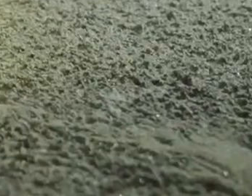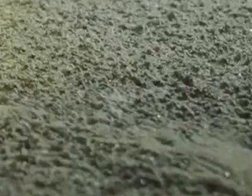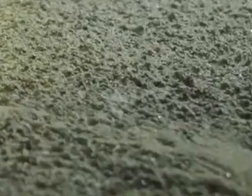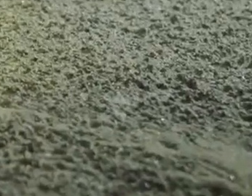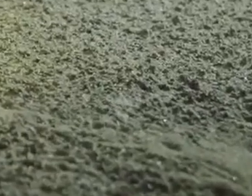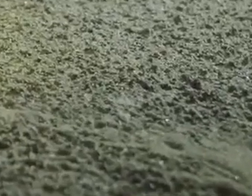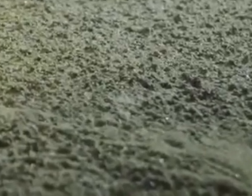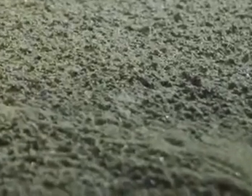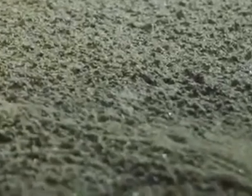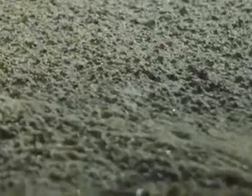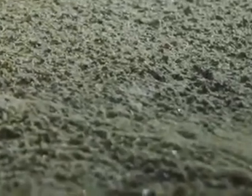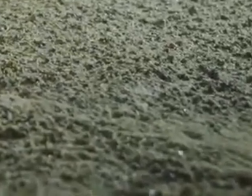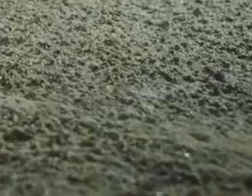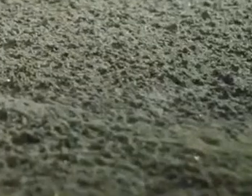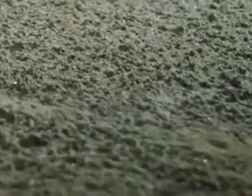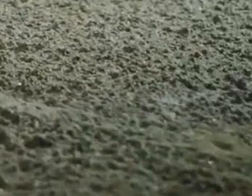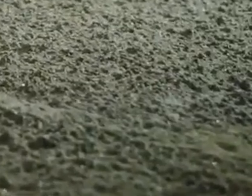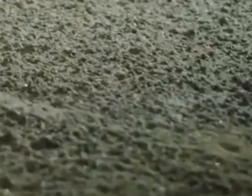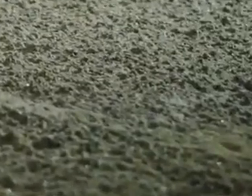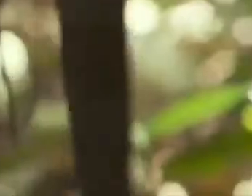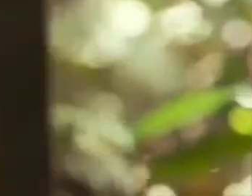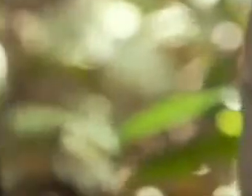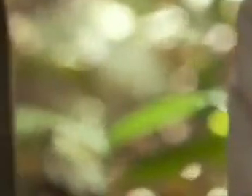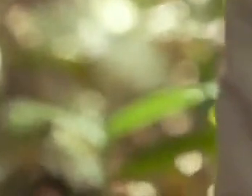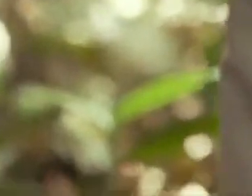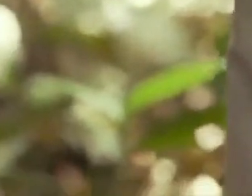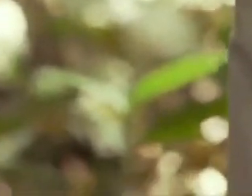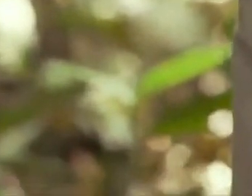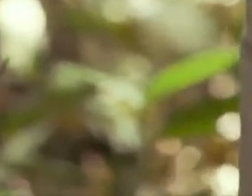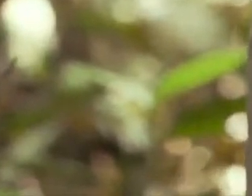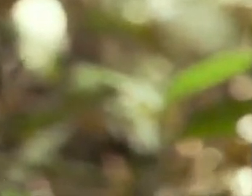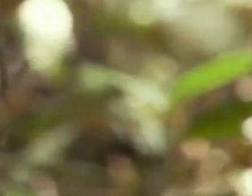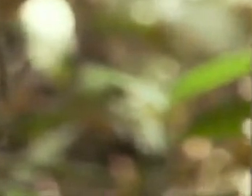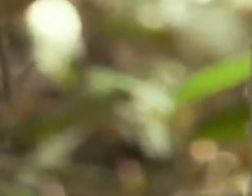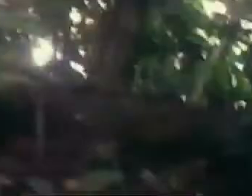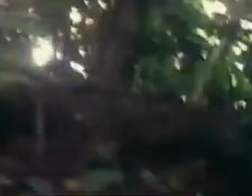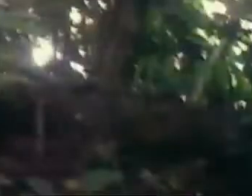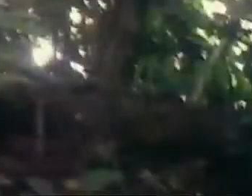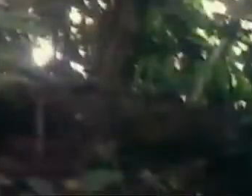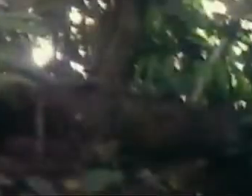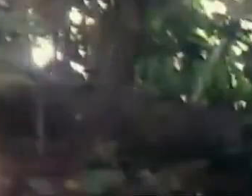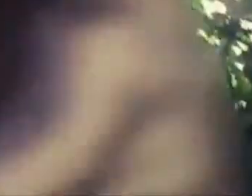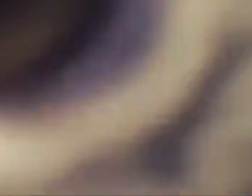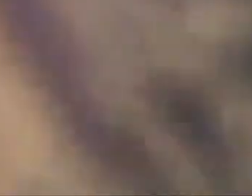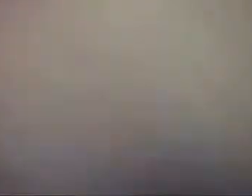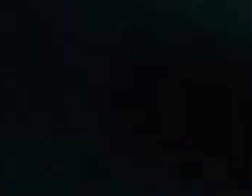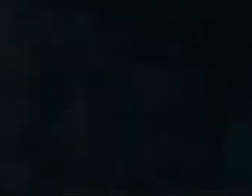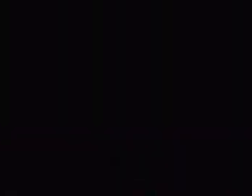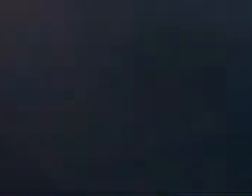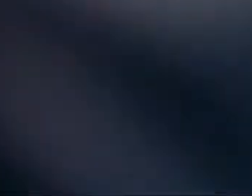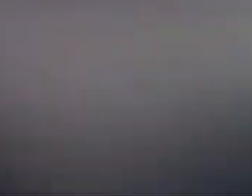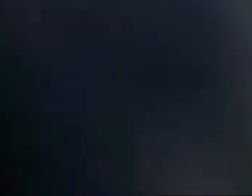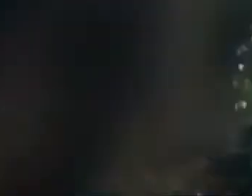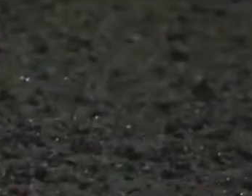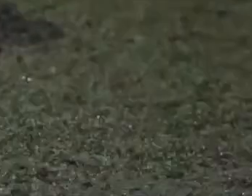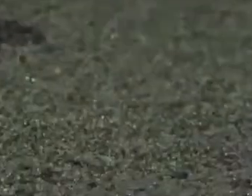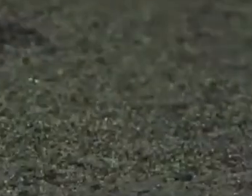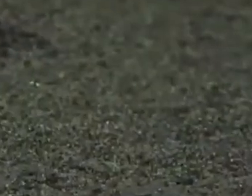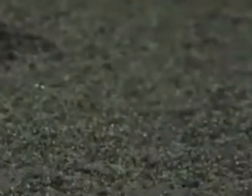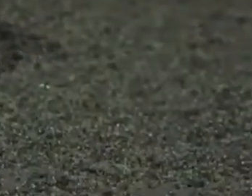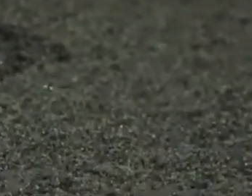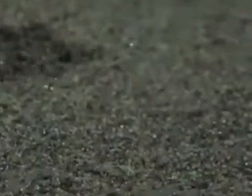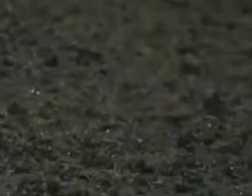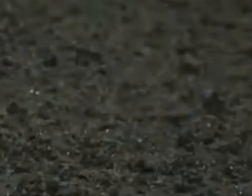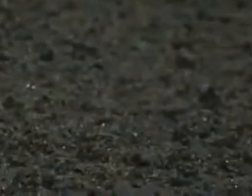sí, cuando nos damos la oportunidad, una cosa puede nutrir la otra. Y ahí es que ocurre la magia. Y como científicos, esa es nuestra labor. Eso es lo